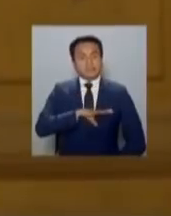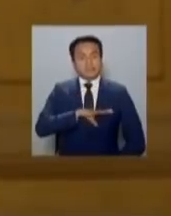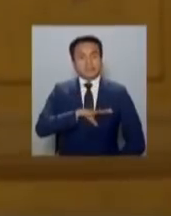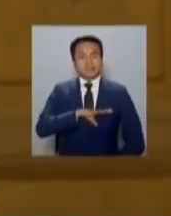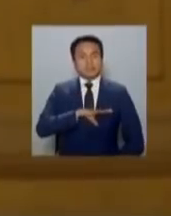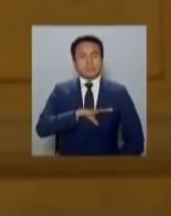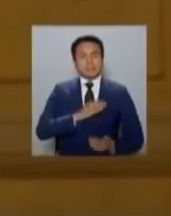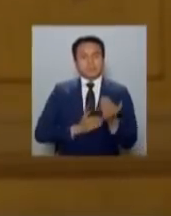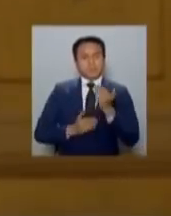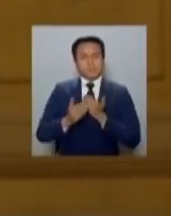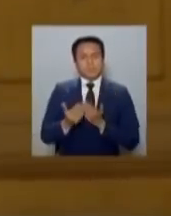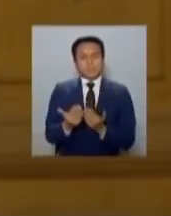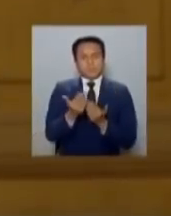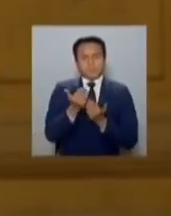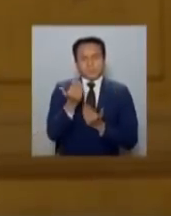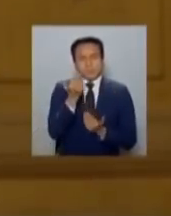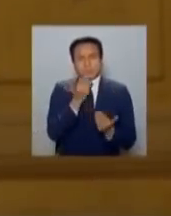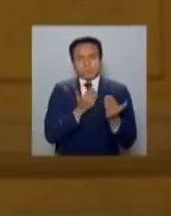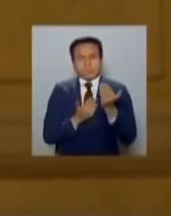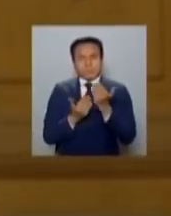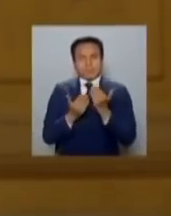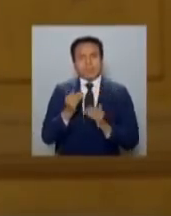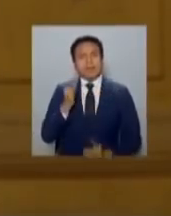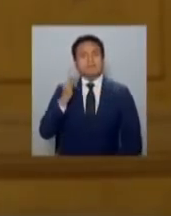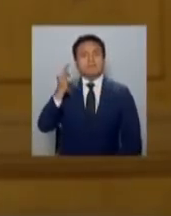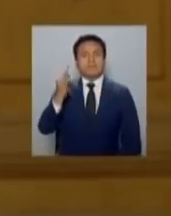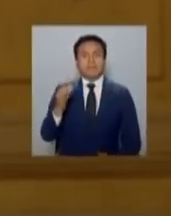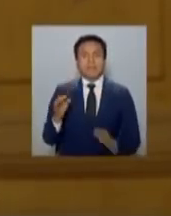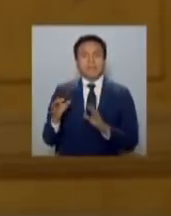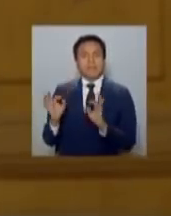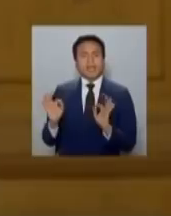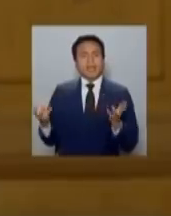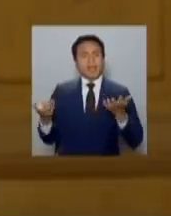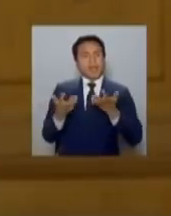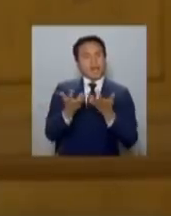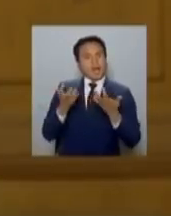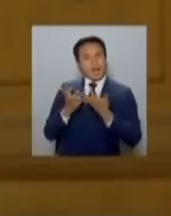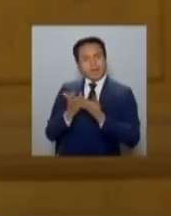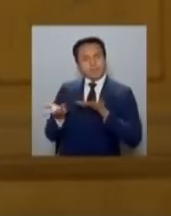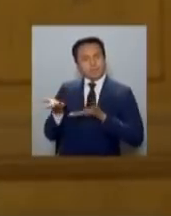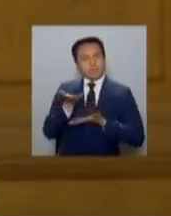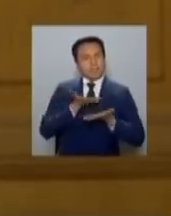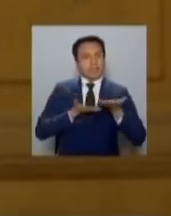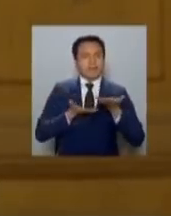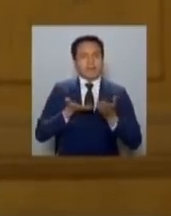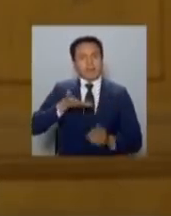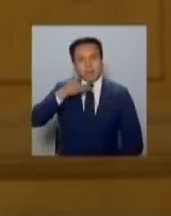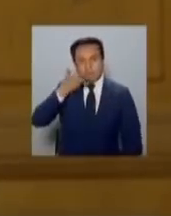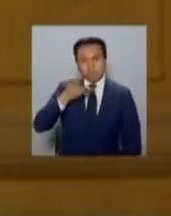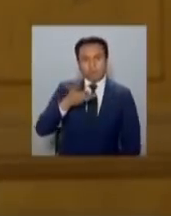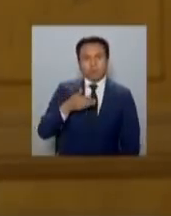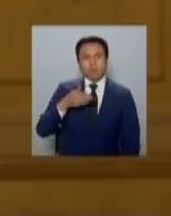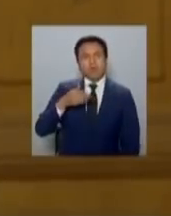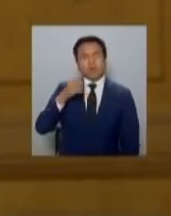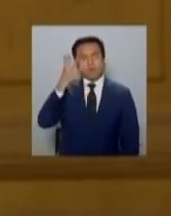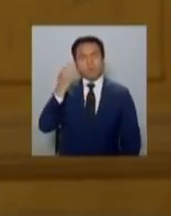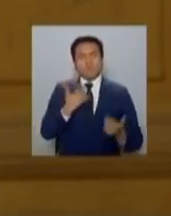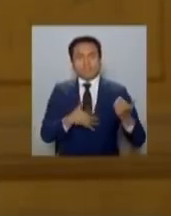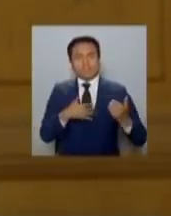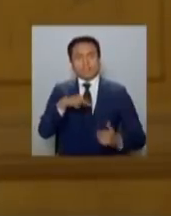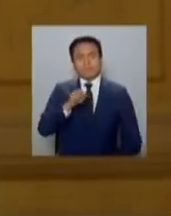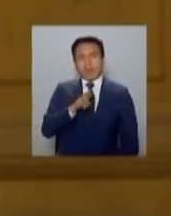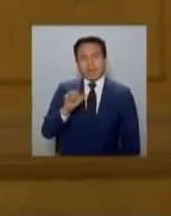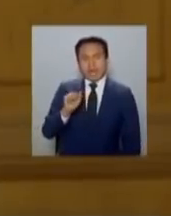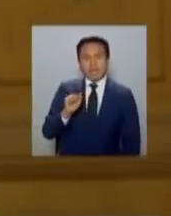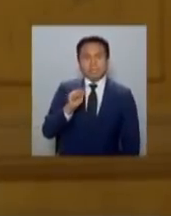que no nos ayudan a construir este objetivo de nuestro gobierno de tener una perspectiva política que es clara. Eso fue una de las definiciones que dio ayer la futura ministra de Interior, Izquia